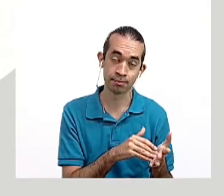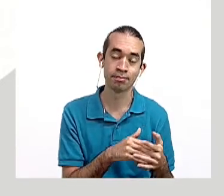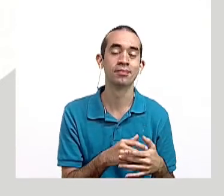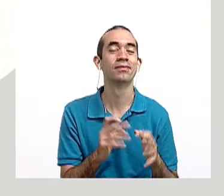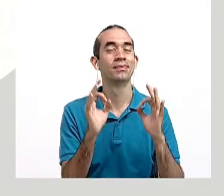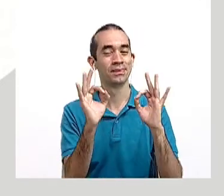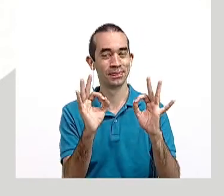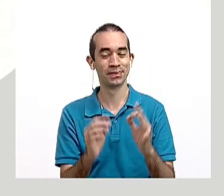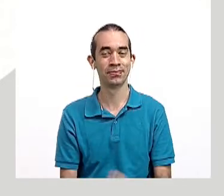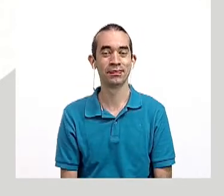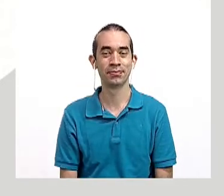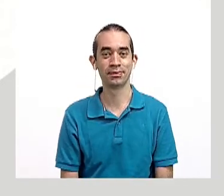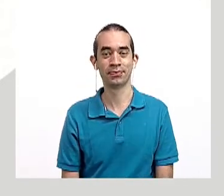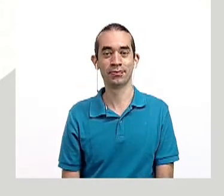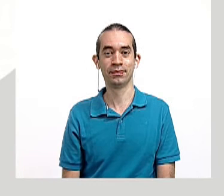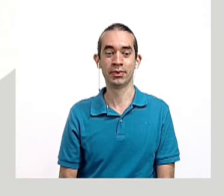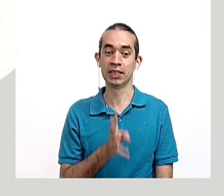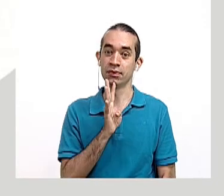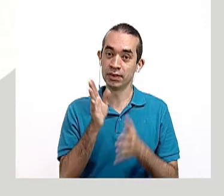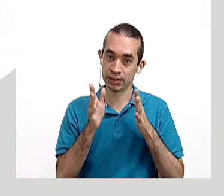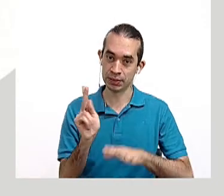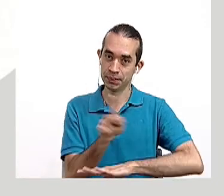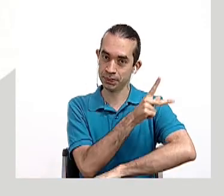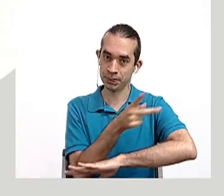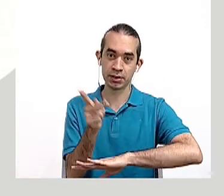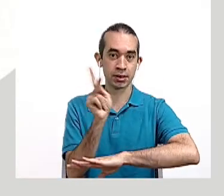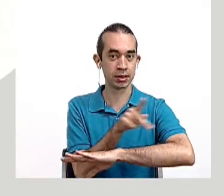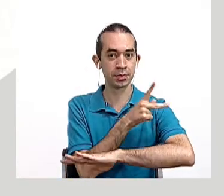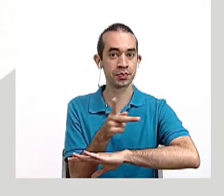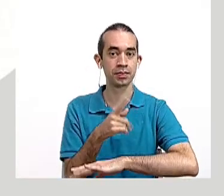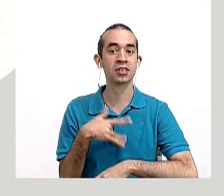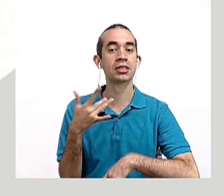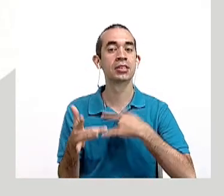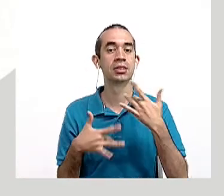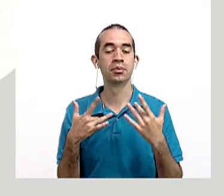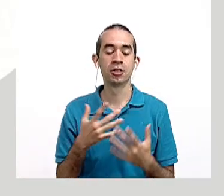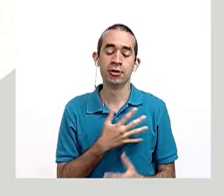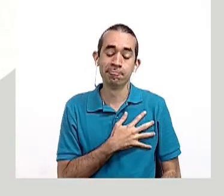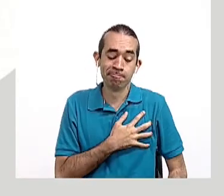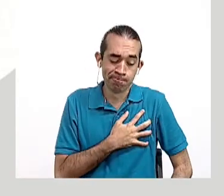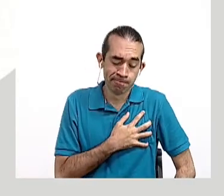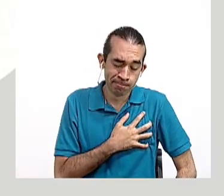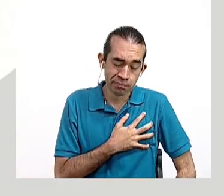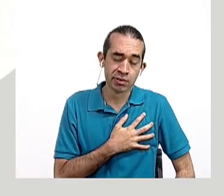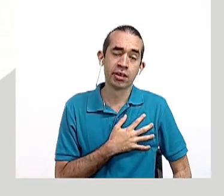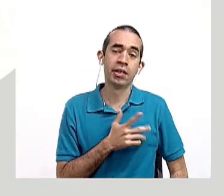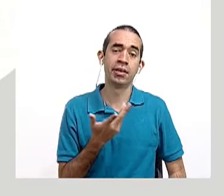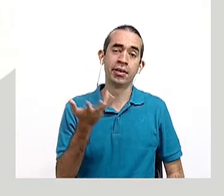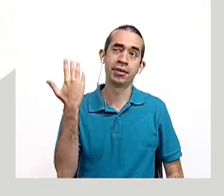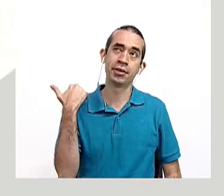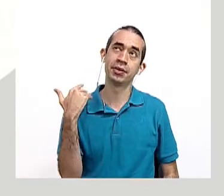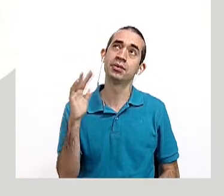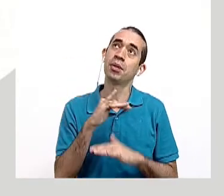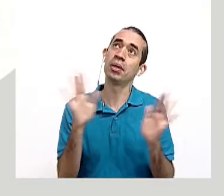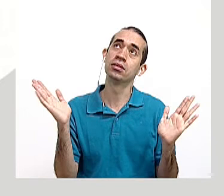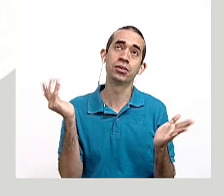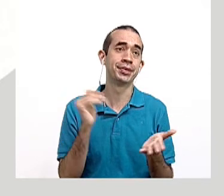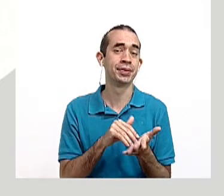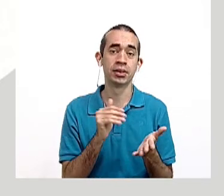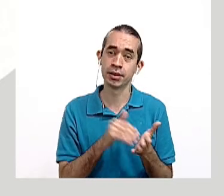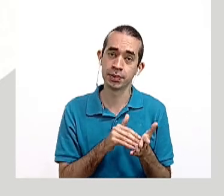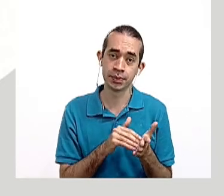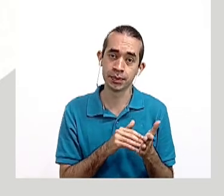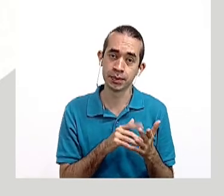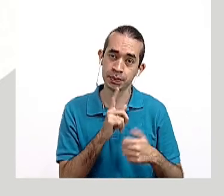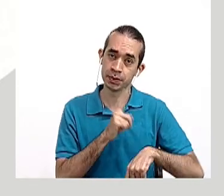Muy bien, tenemos un hablante poético que muestra ese sentimiento de melancolía por los tiempos que no van a volver,